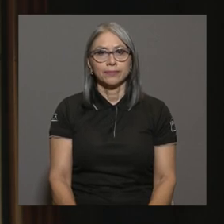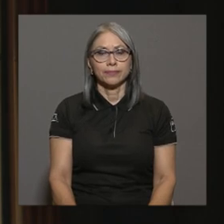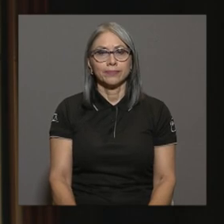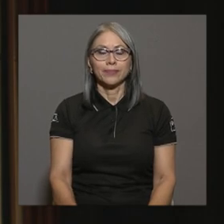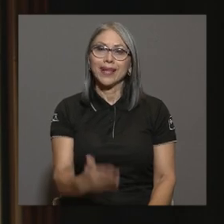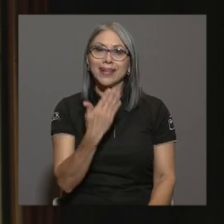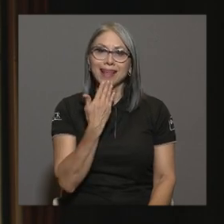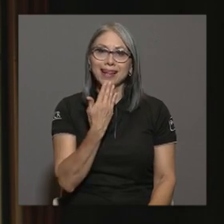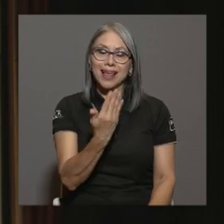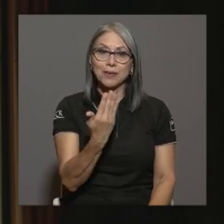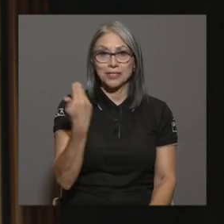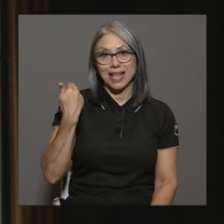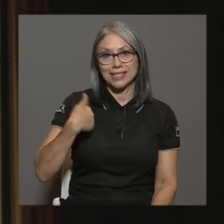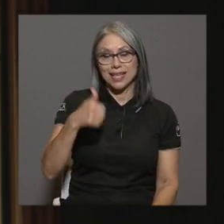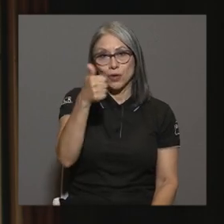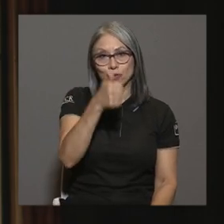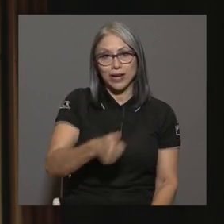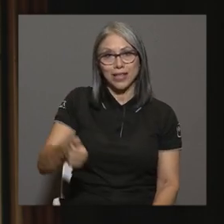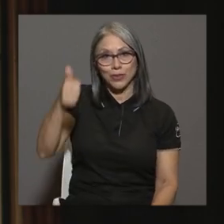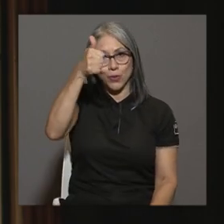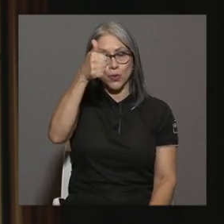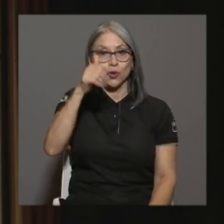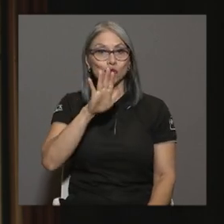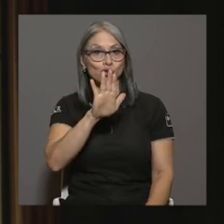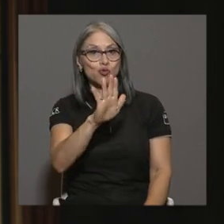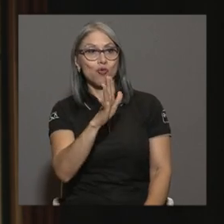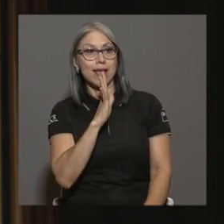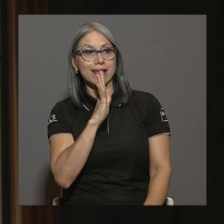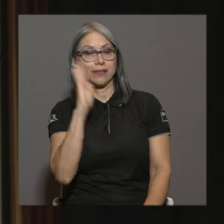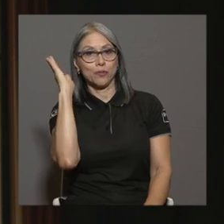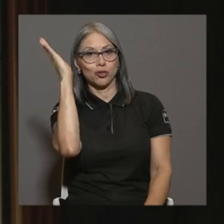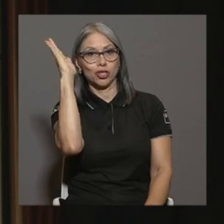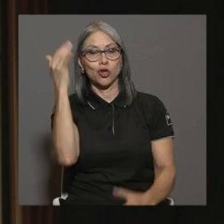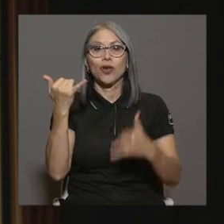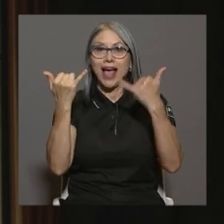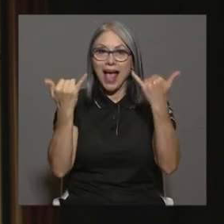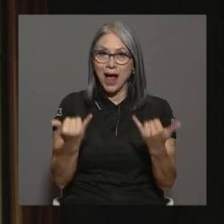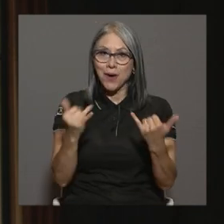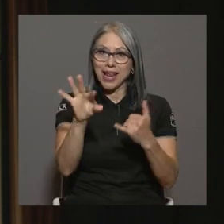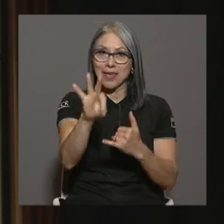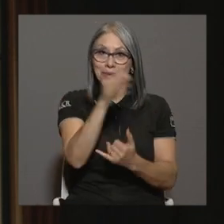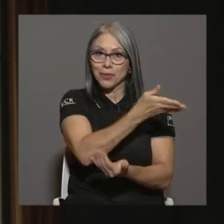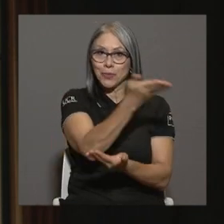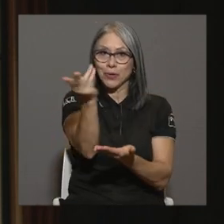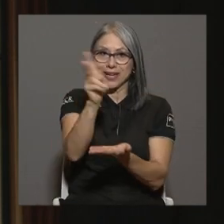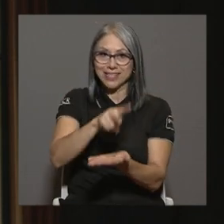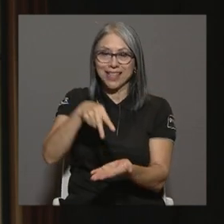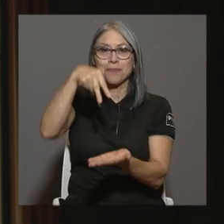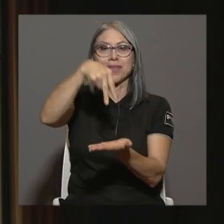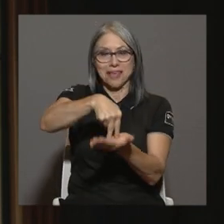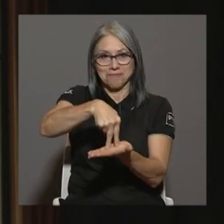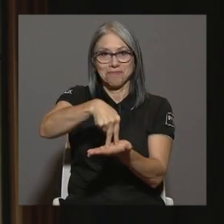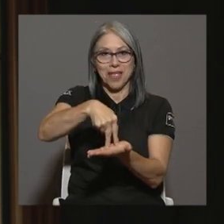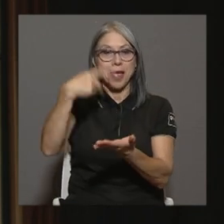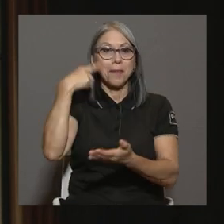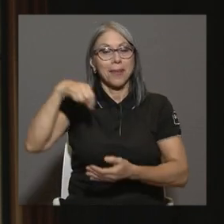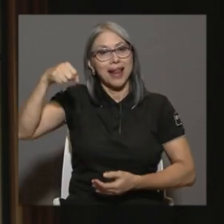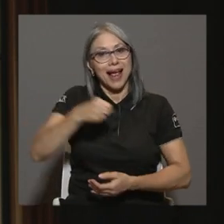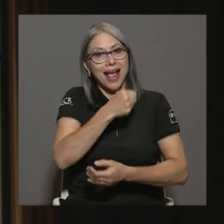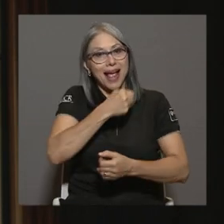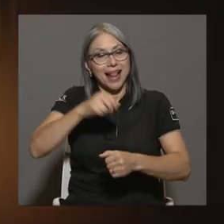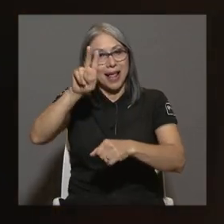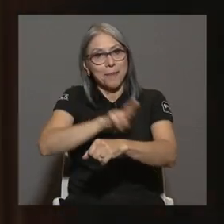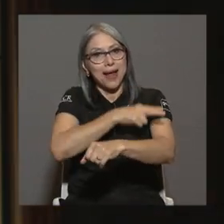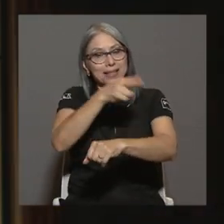Le agradecemos al señor rector su exposición. Ahora les invito a ponerse de pie para entonar la